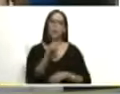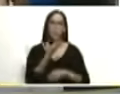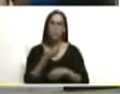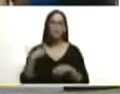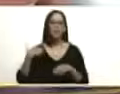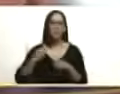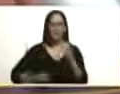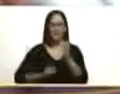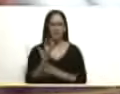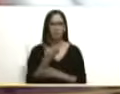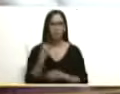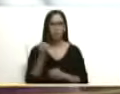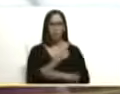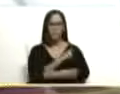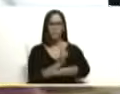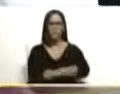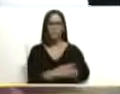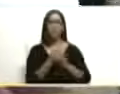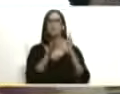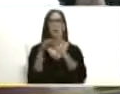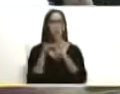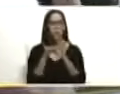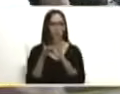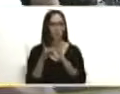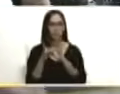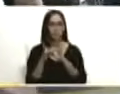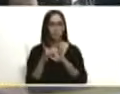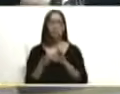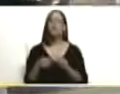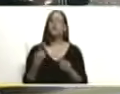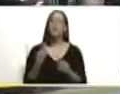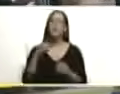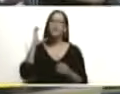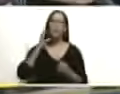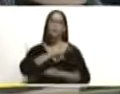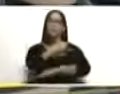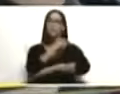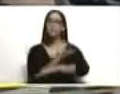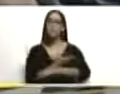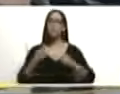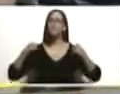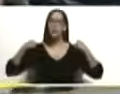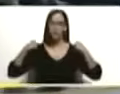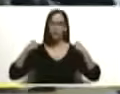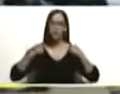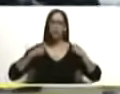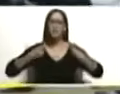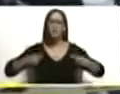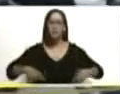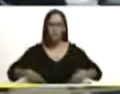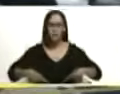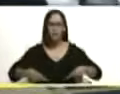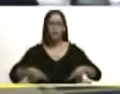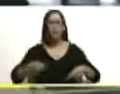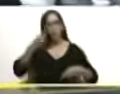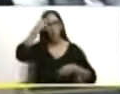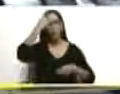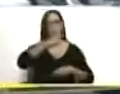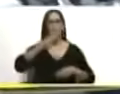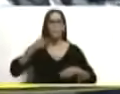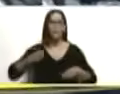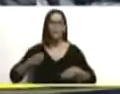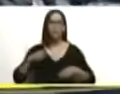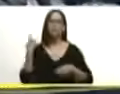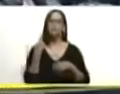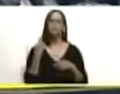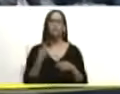que nació como potencia, unida, poderosa, con un Estado fuerte, con grandes riquezas, con un gran pueblo y con un